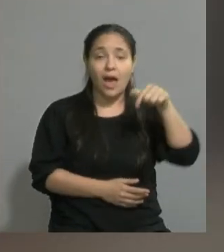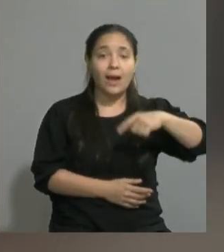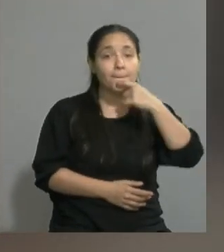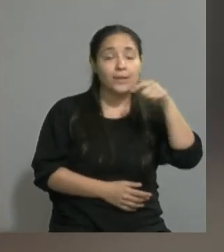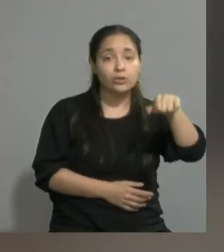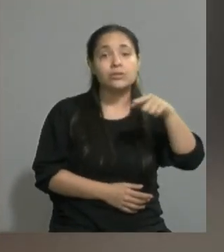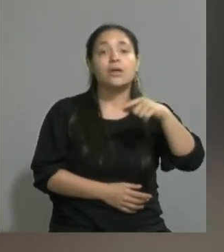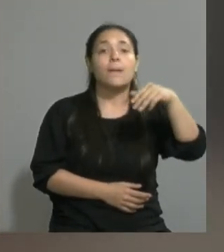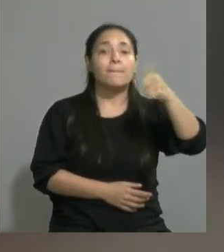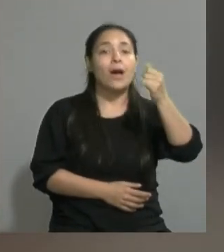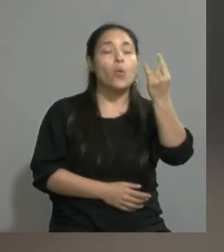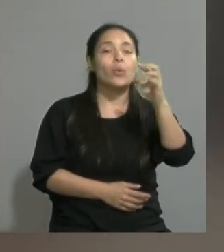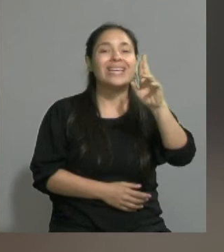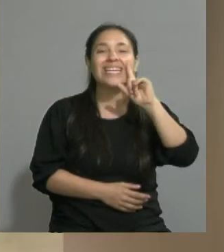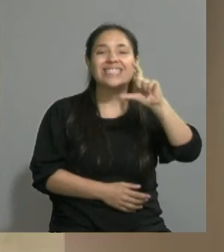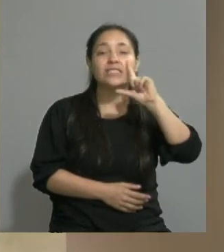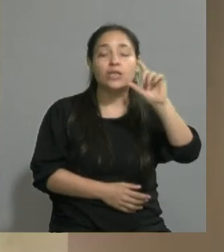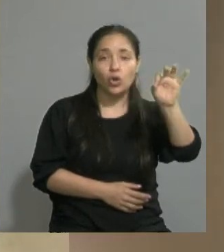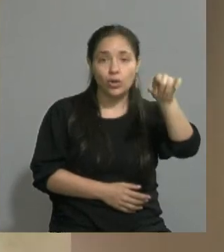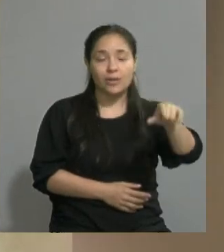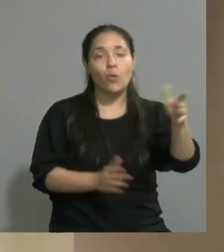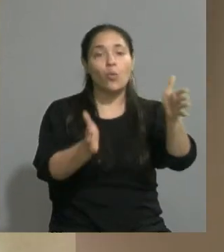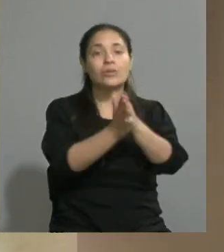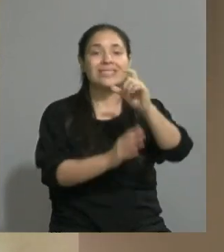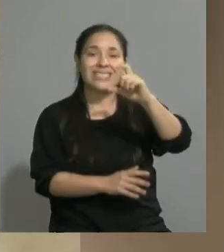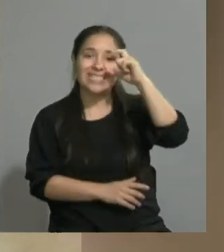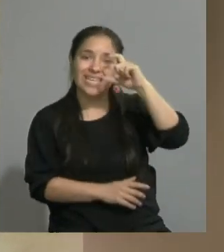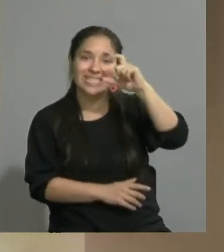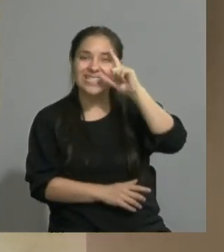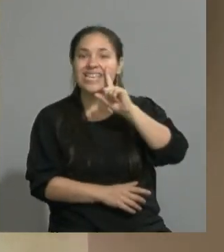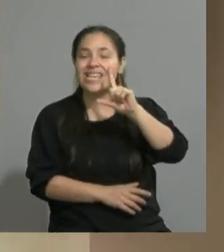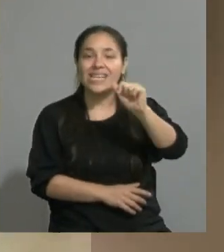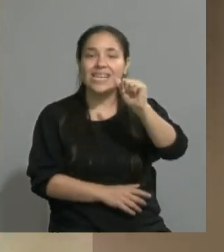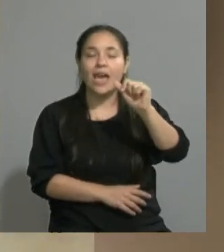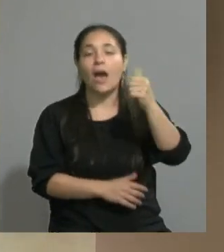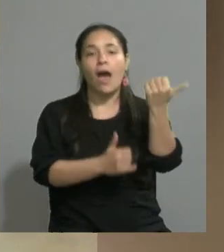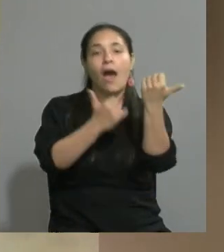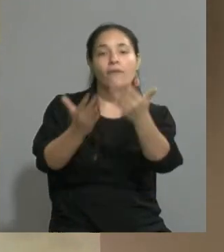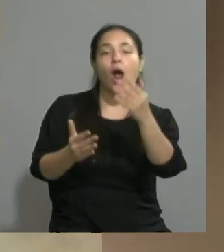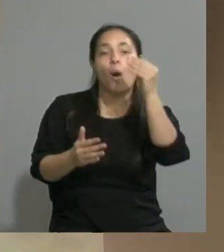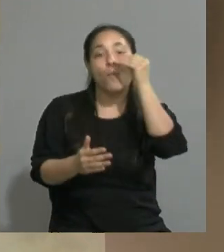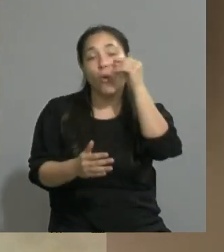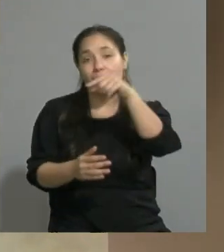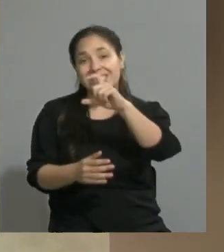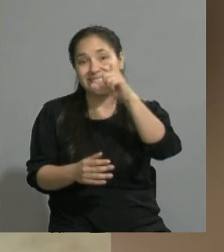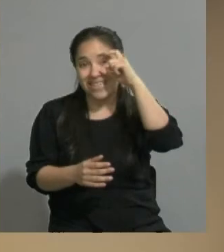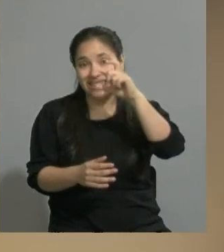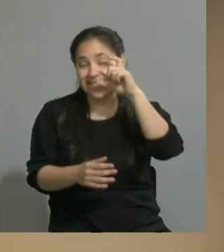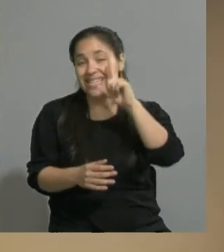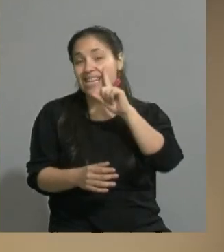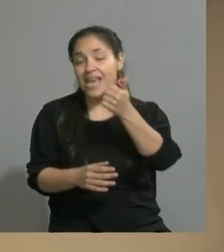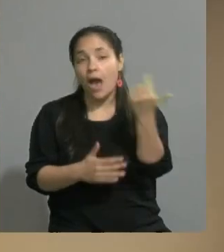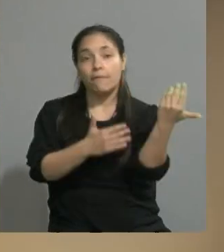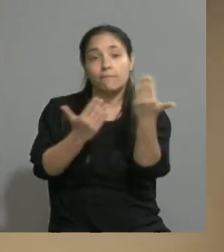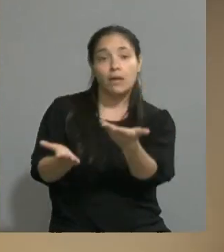la doctora Mauricio, con Cecilia, con la monita, con la mona, la chimpancé, que